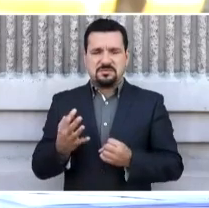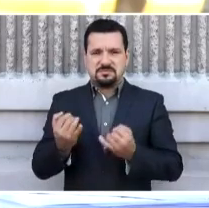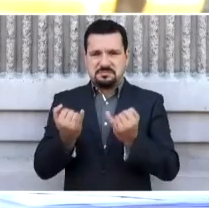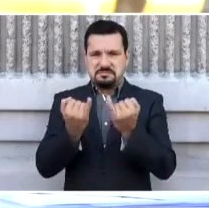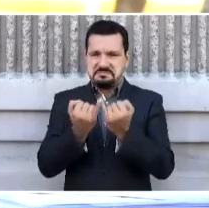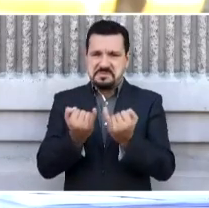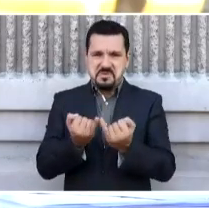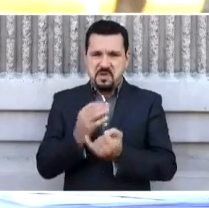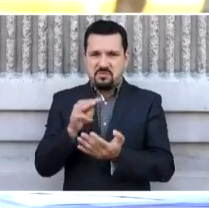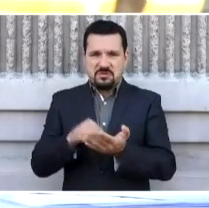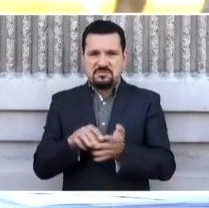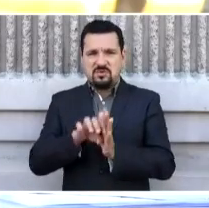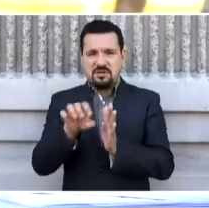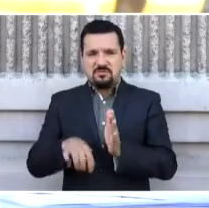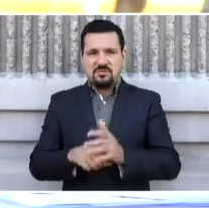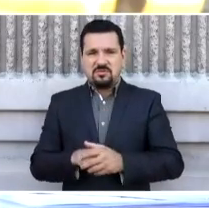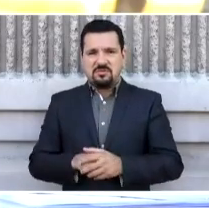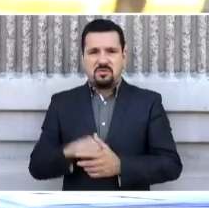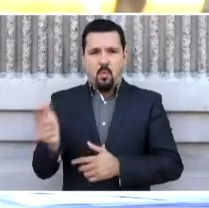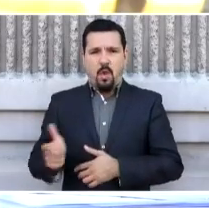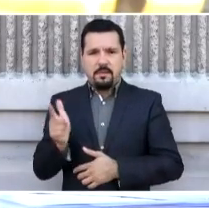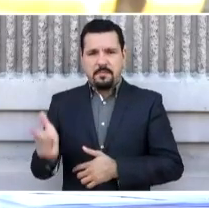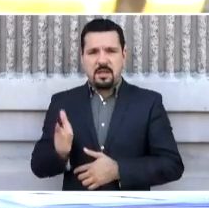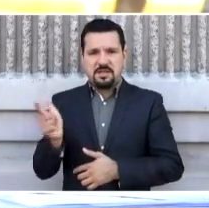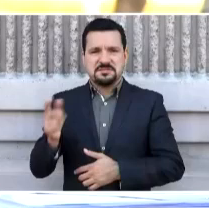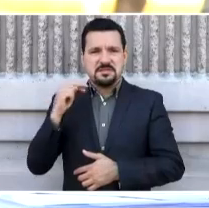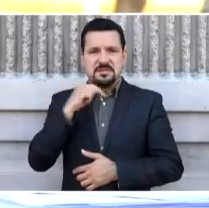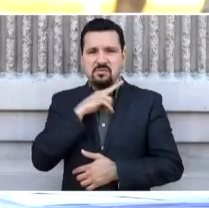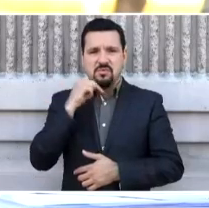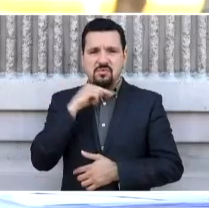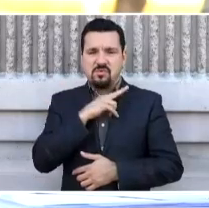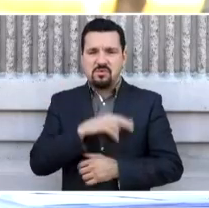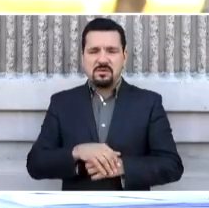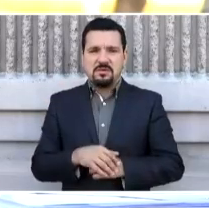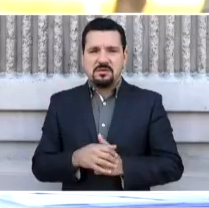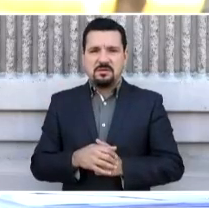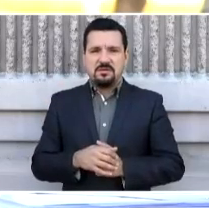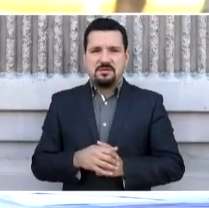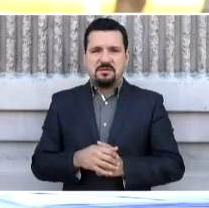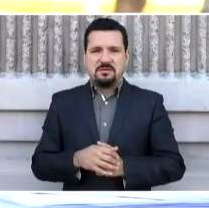similar en municipios como Guaymas, Navojoa,